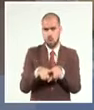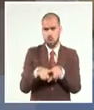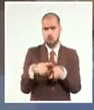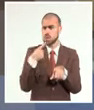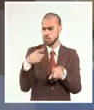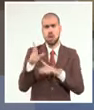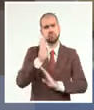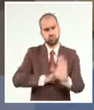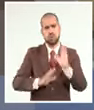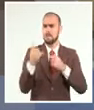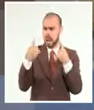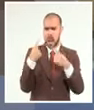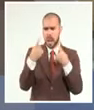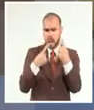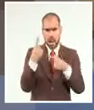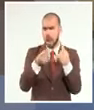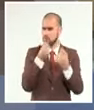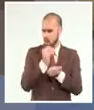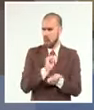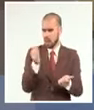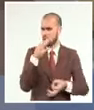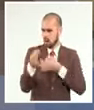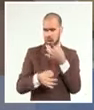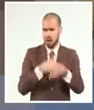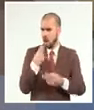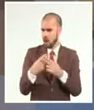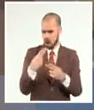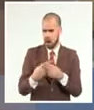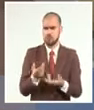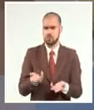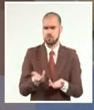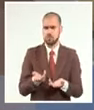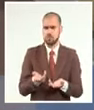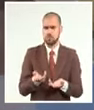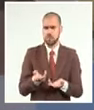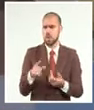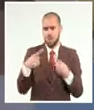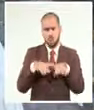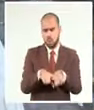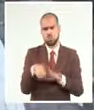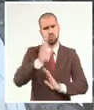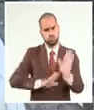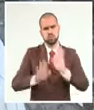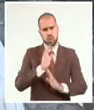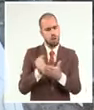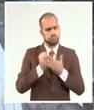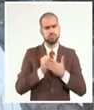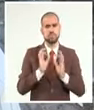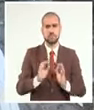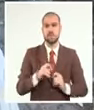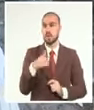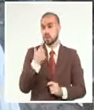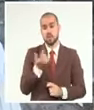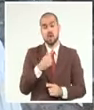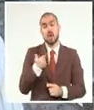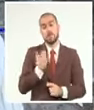me ha hecho muchas preguntas, me ha dicho que puedo hablar con él libremente, que puedo confiar en él y pues nada, que él va a estar ahí conmigo apoyándome. Él está arrepentido,